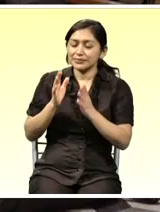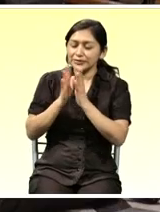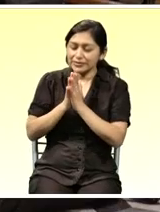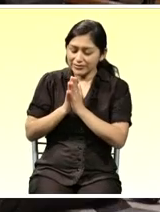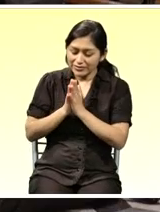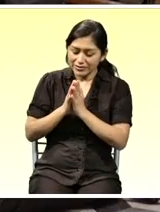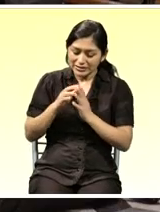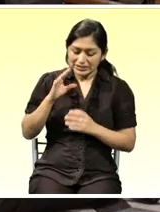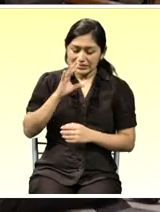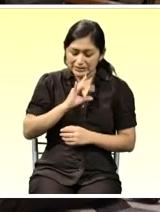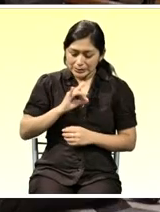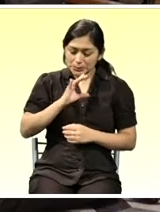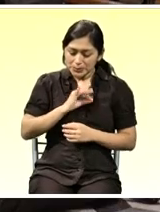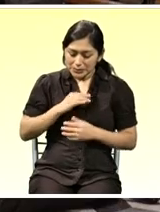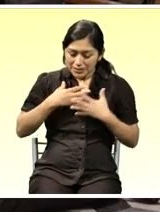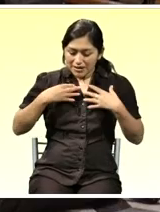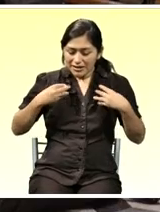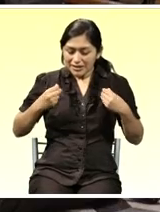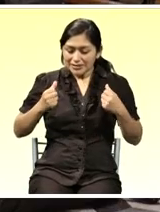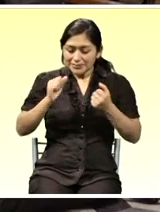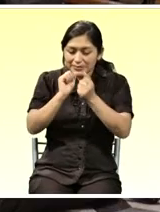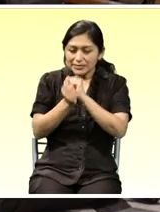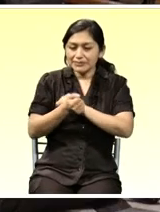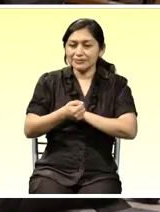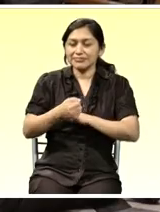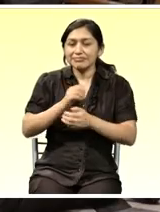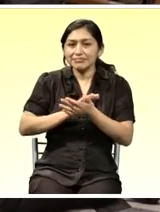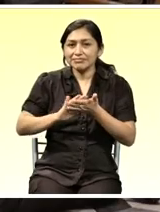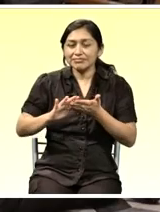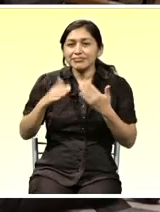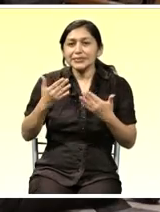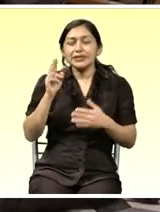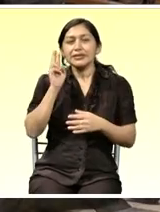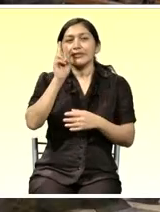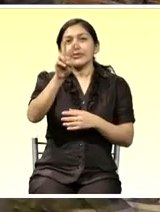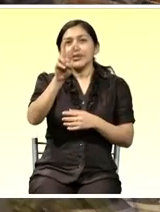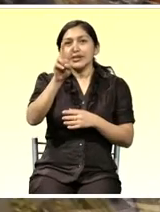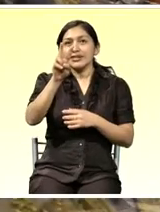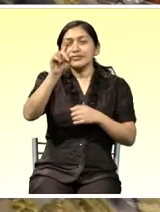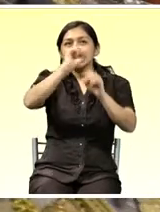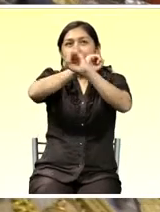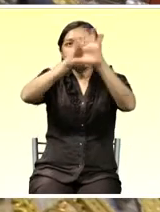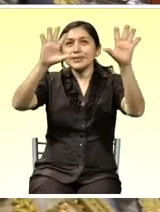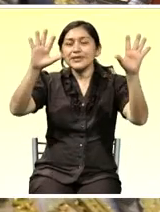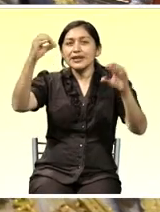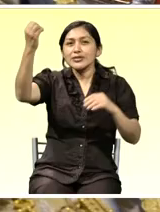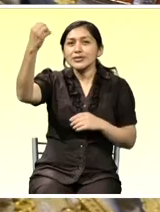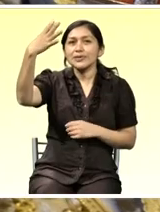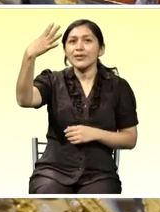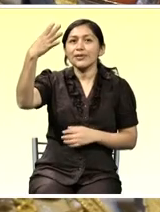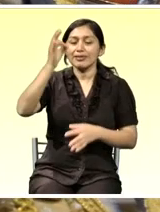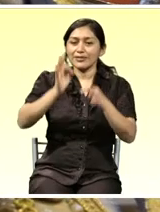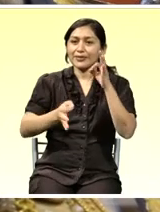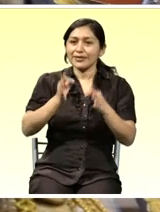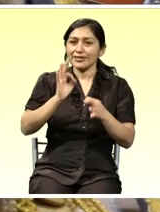con la contrición de mis culpas, merezca ver en la gloria el verdadero sol de justicia que nació